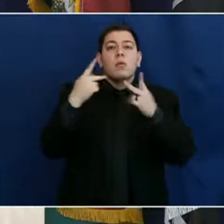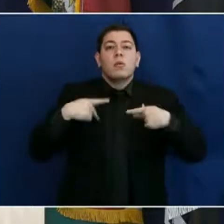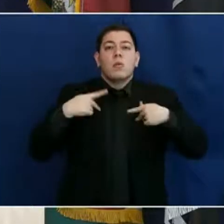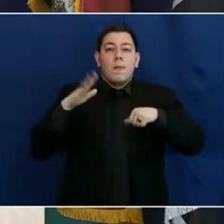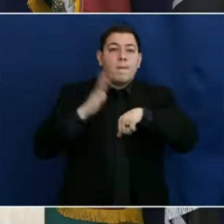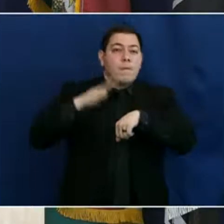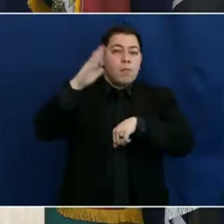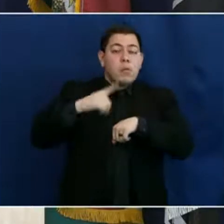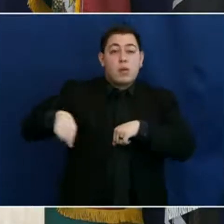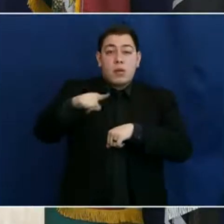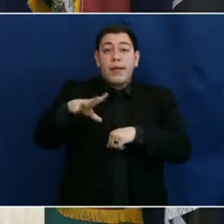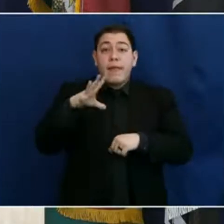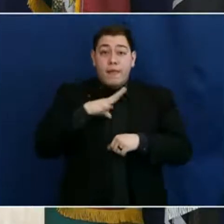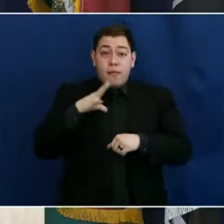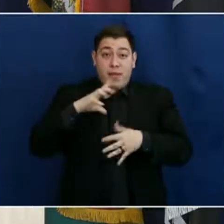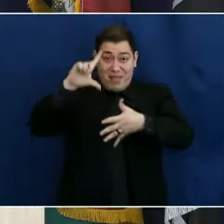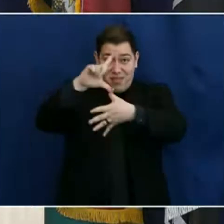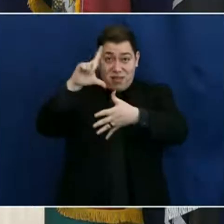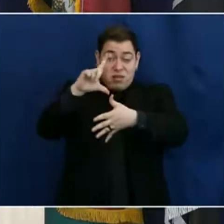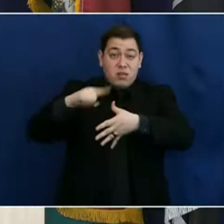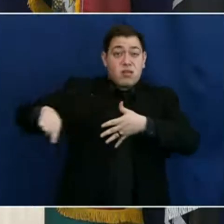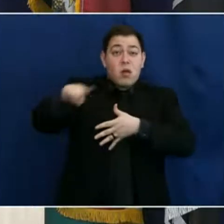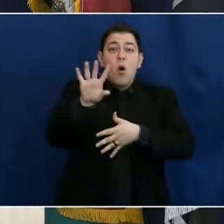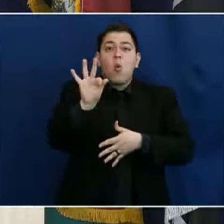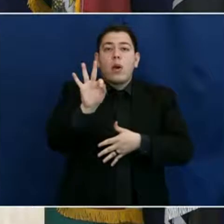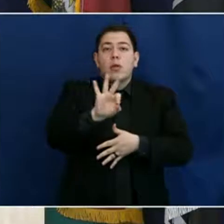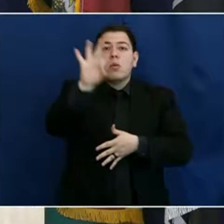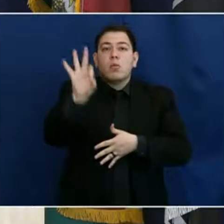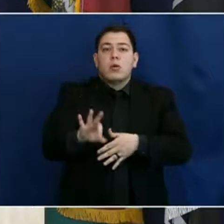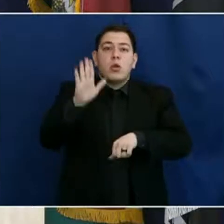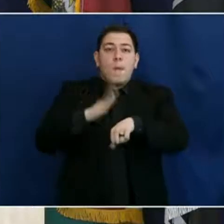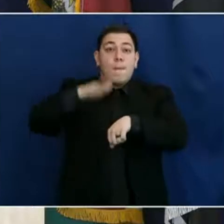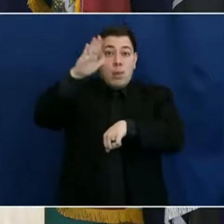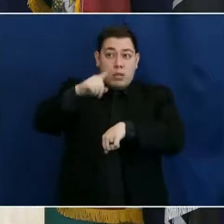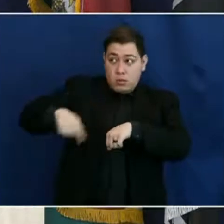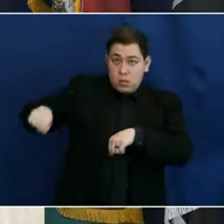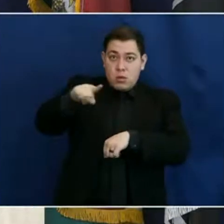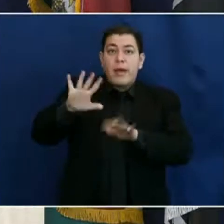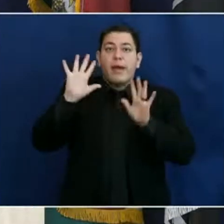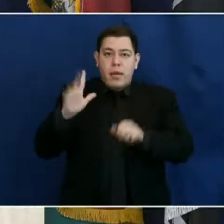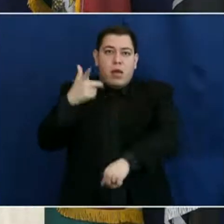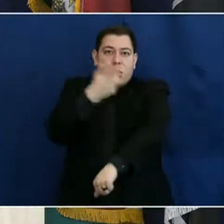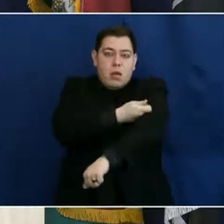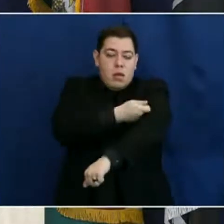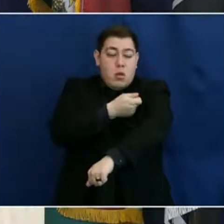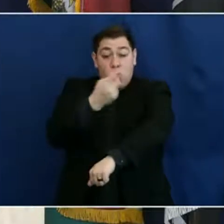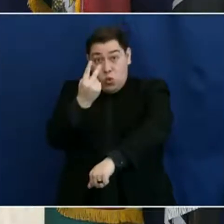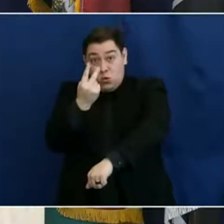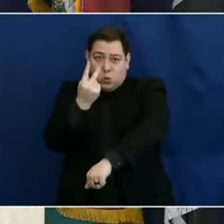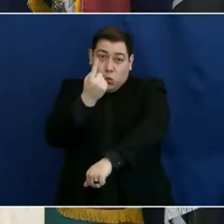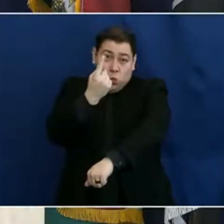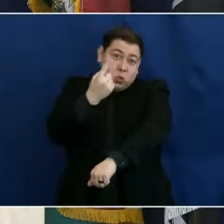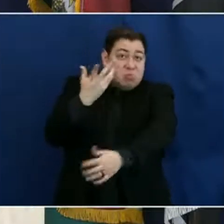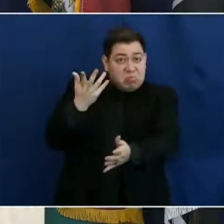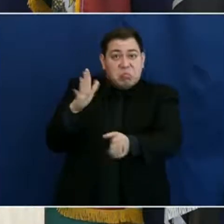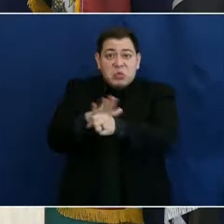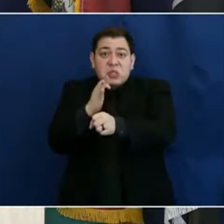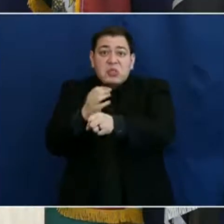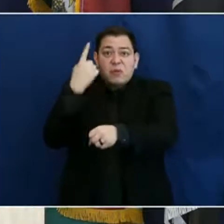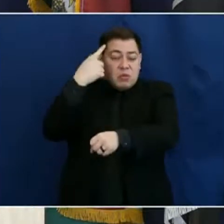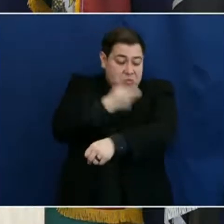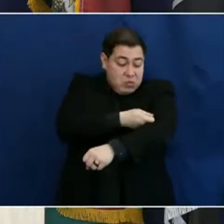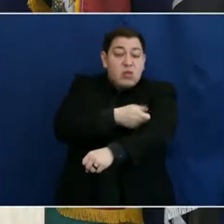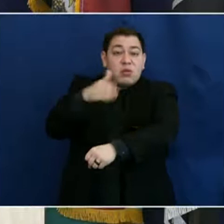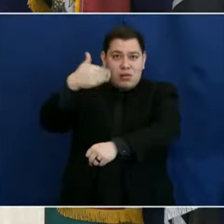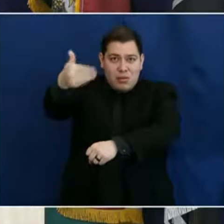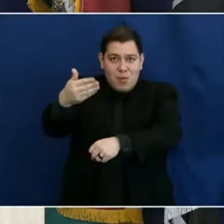el 40% de la comunidad latina ya se ha vacunado con al menos una dosis en estos códigos postales. Y todavía seguimos trabajando